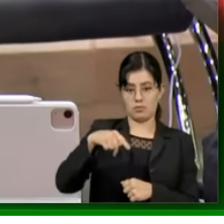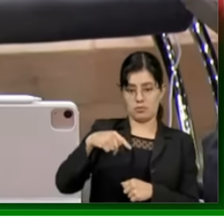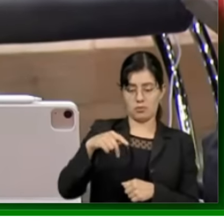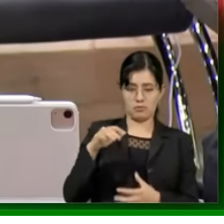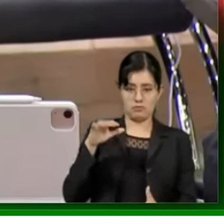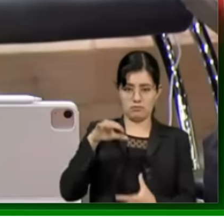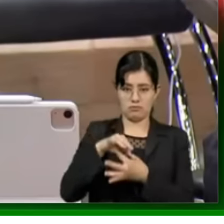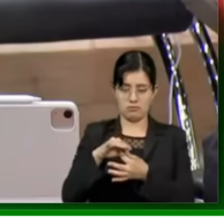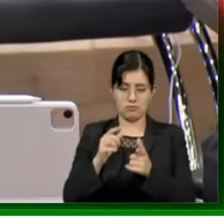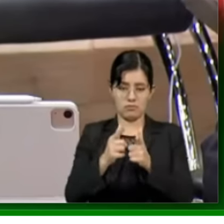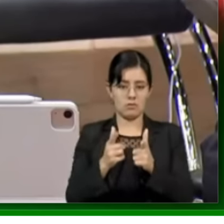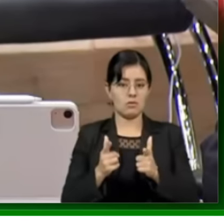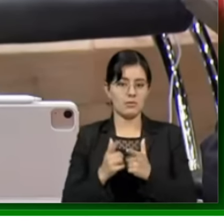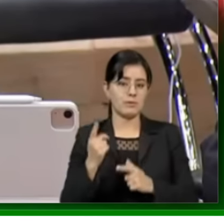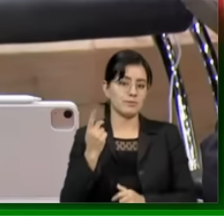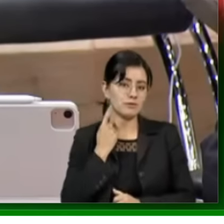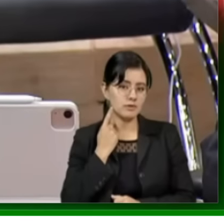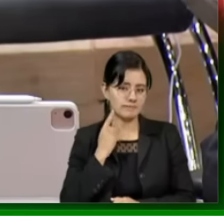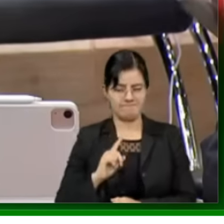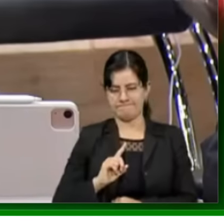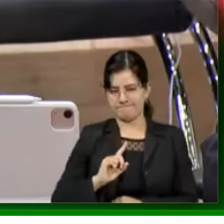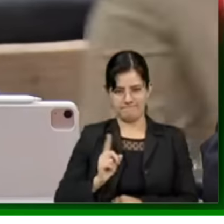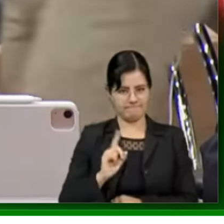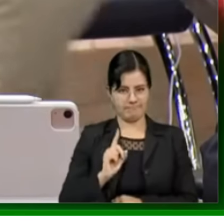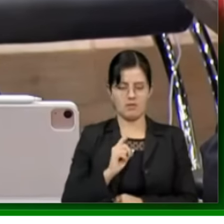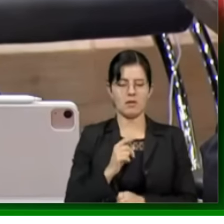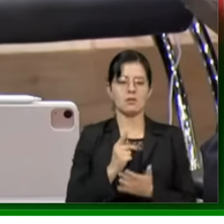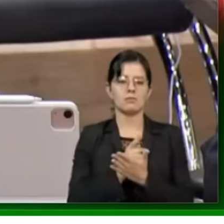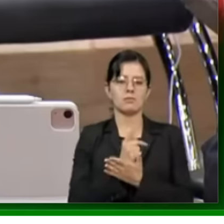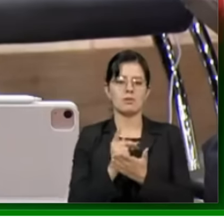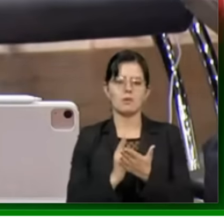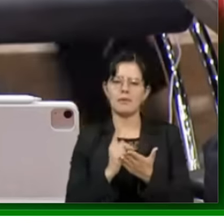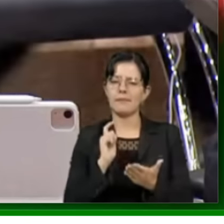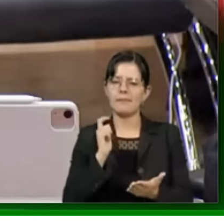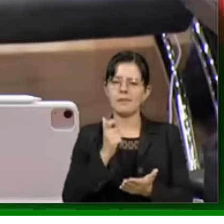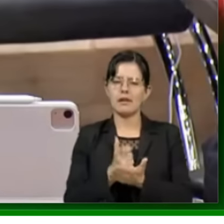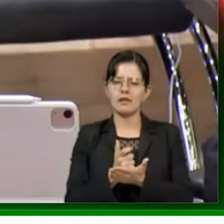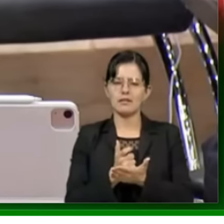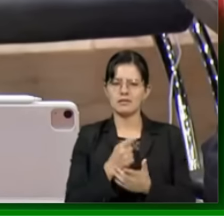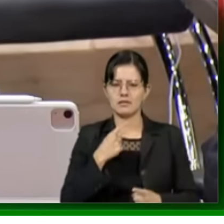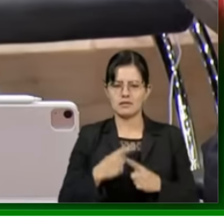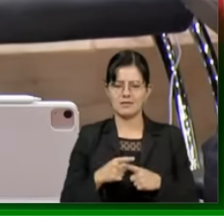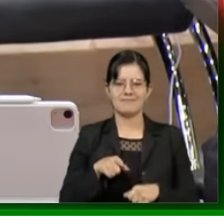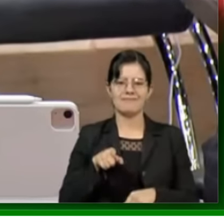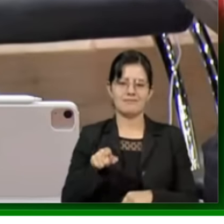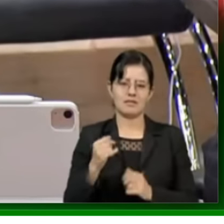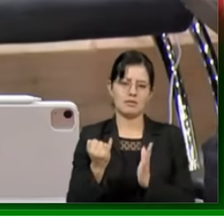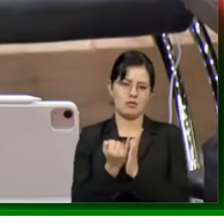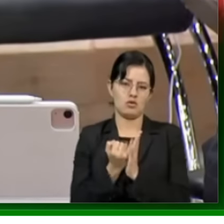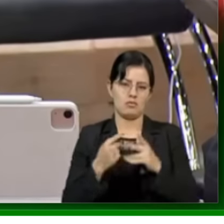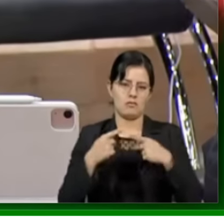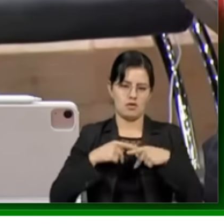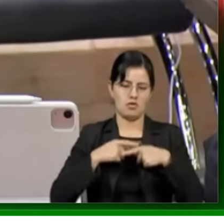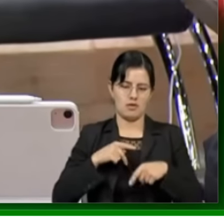a ningún partido político son programas pagados con recursos de los